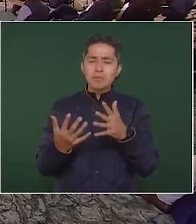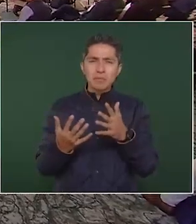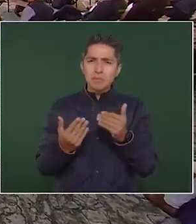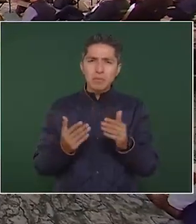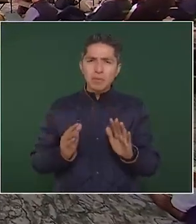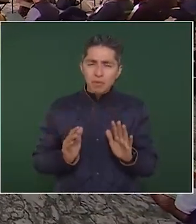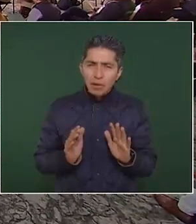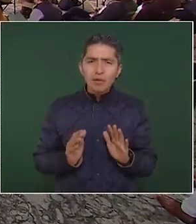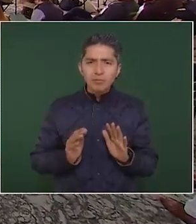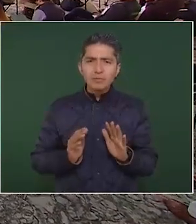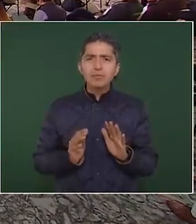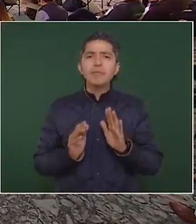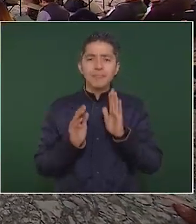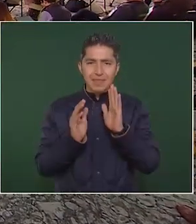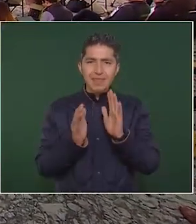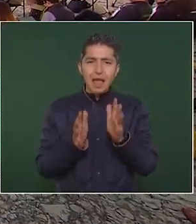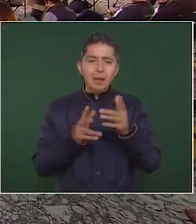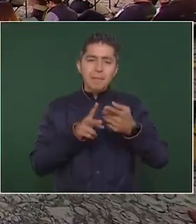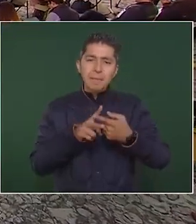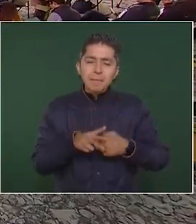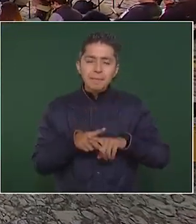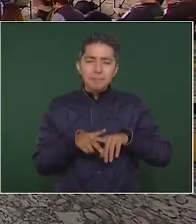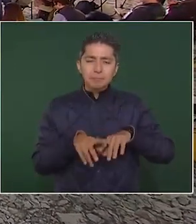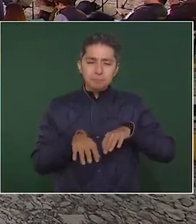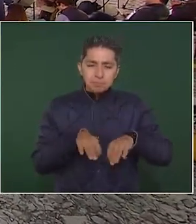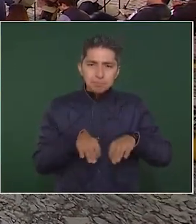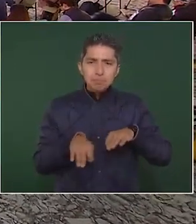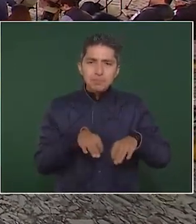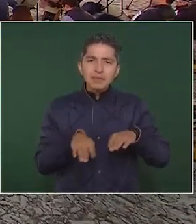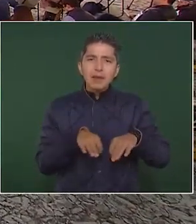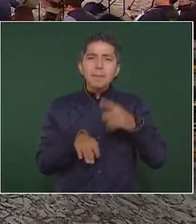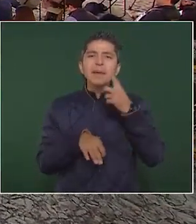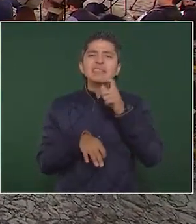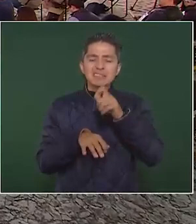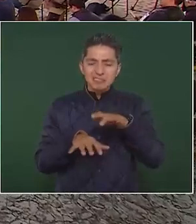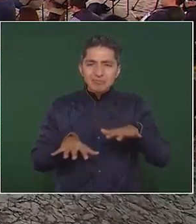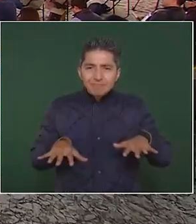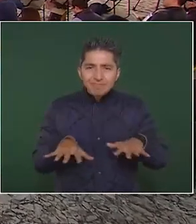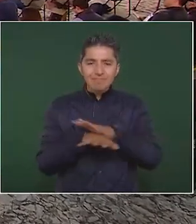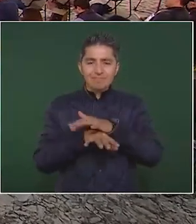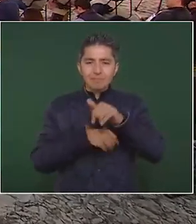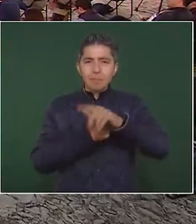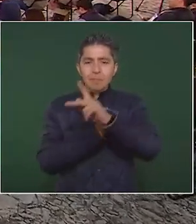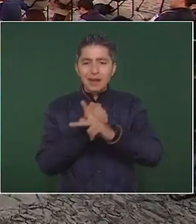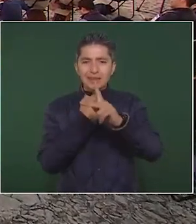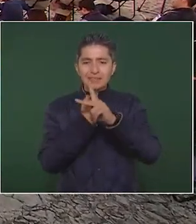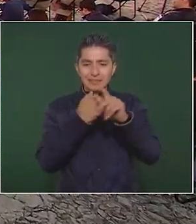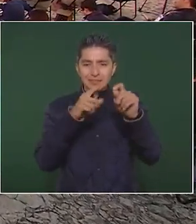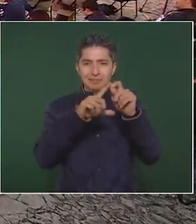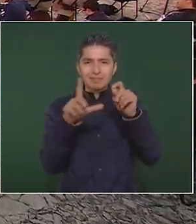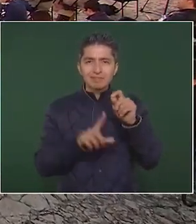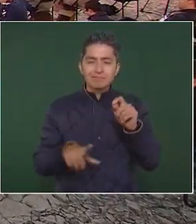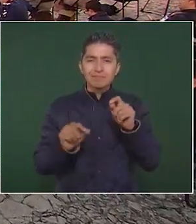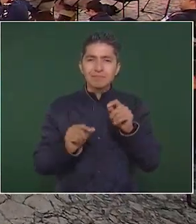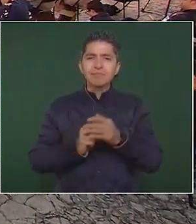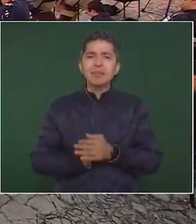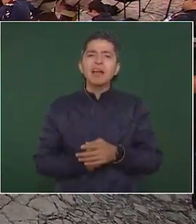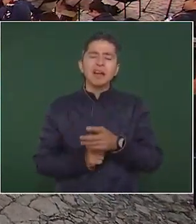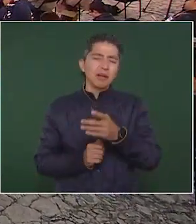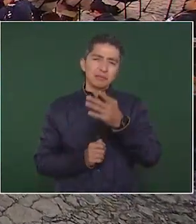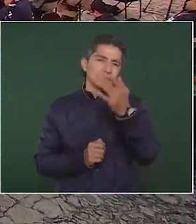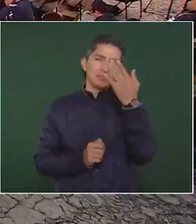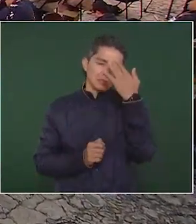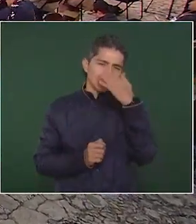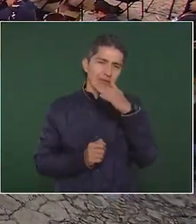Se están sentando las bases para la transformación del país en esto que hemos llamado la